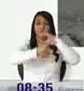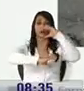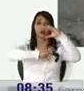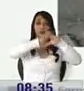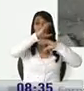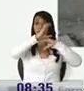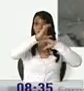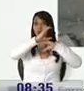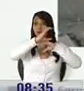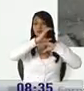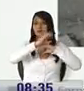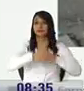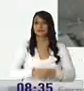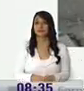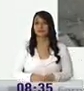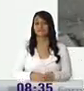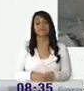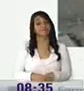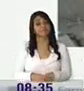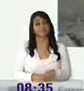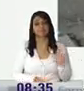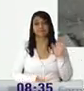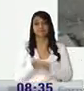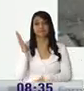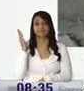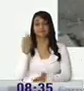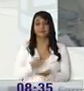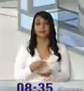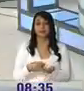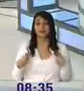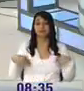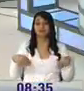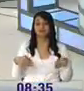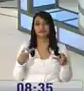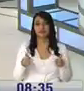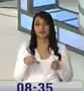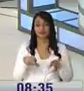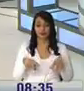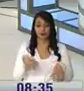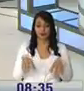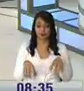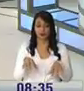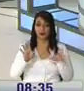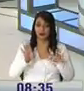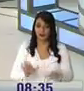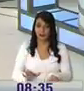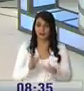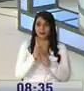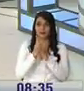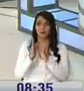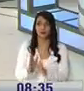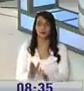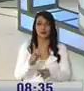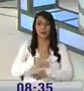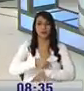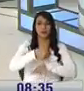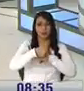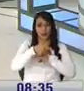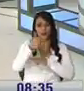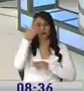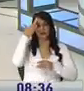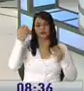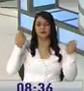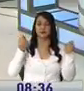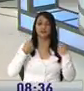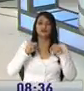shopping muy bien se fueron de shopping los huecos Así es mi querida Sarita autoridades sabemos que hac un esfuerzo terrible no